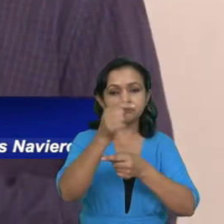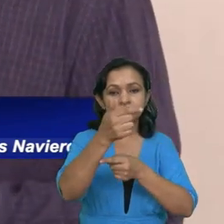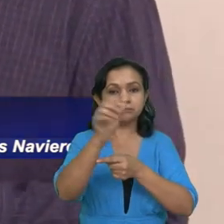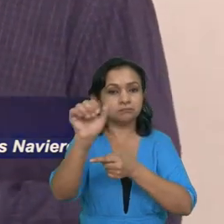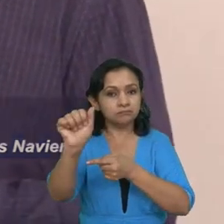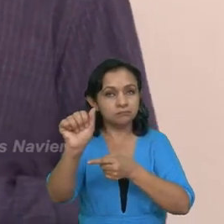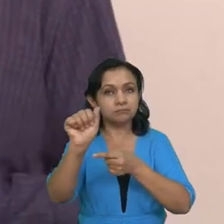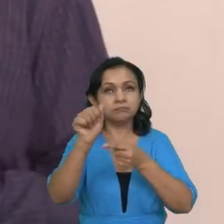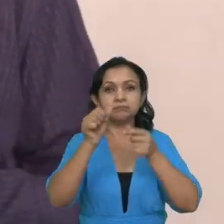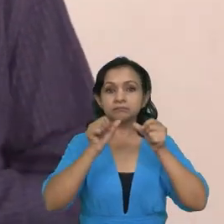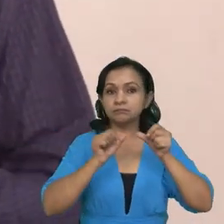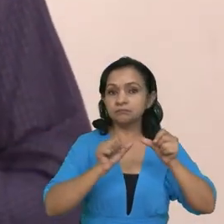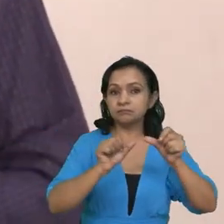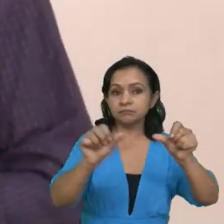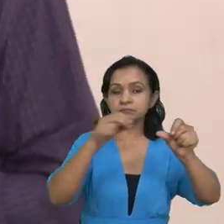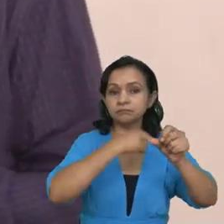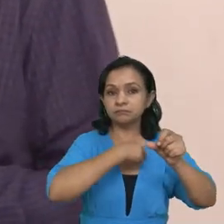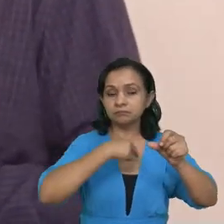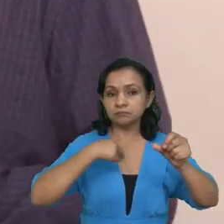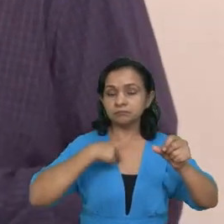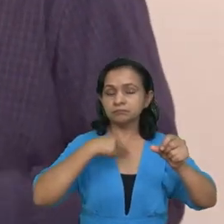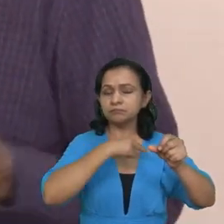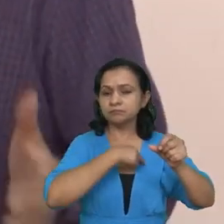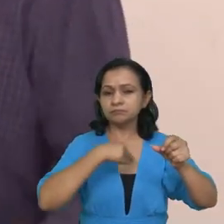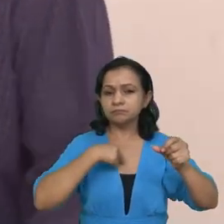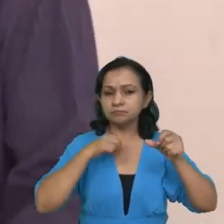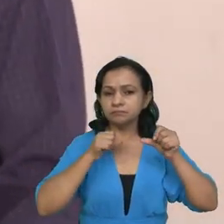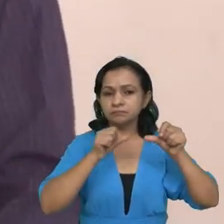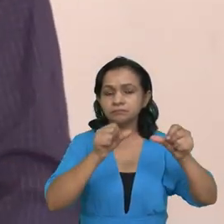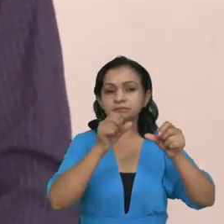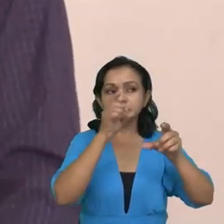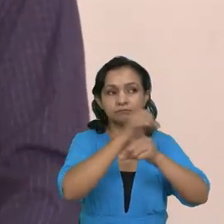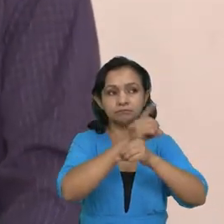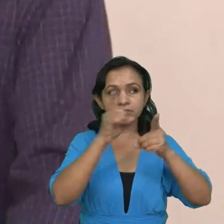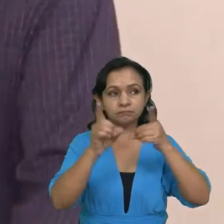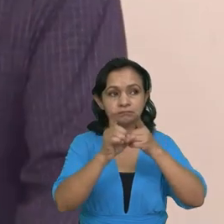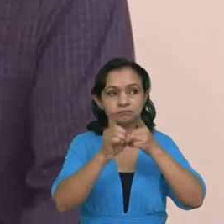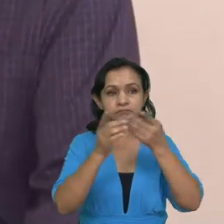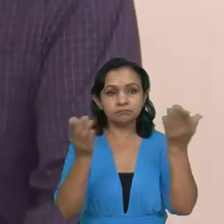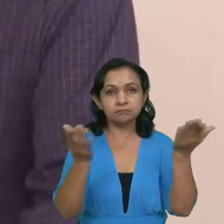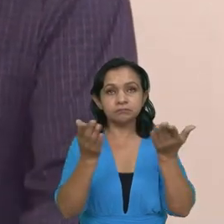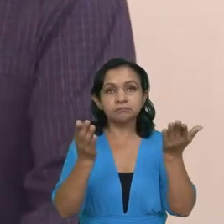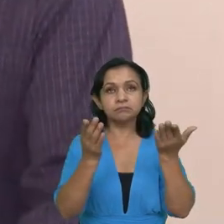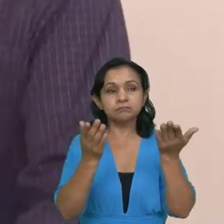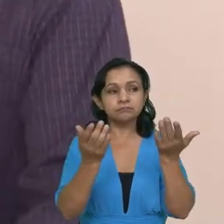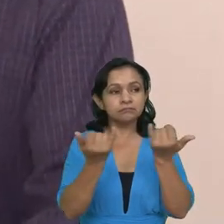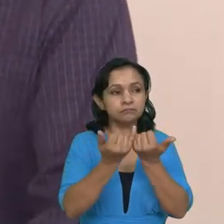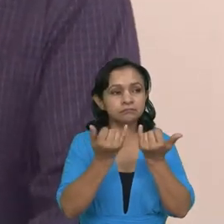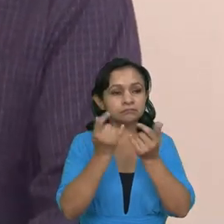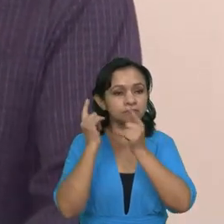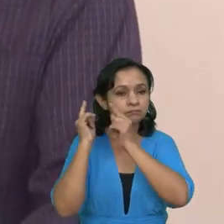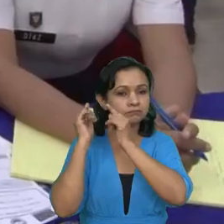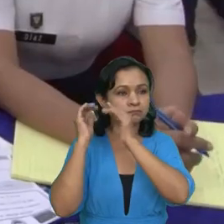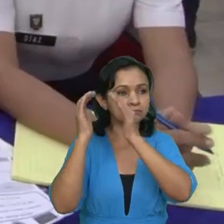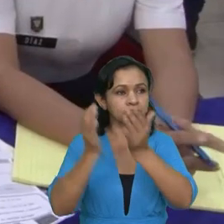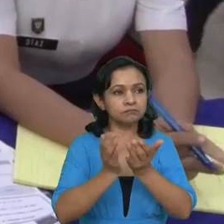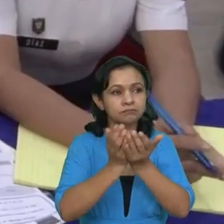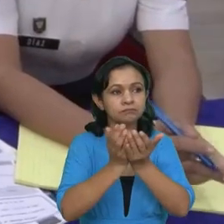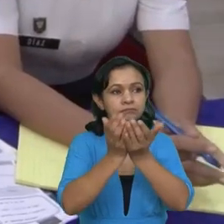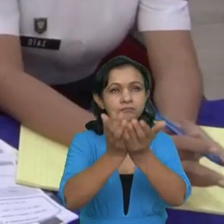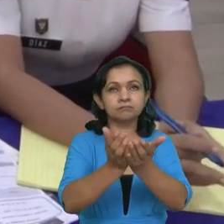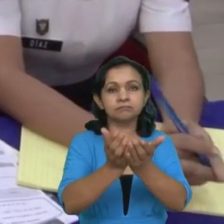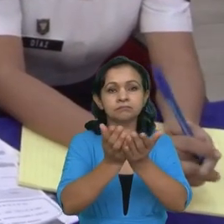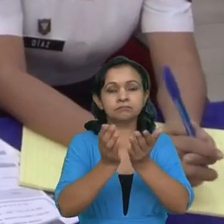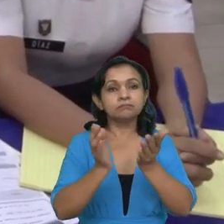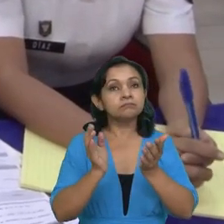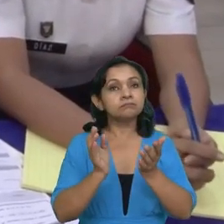sigan siendo los garantes de que nuestro transporte sea seguro la